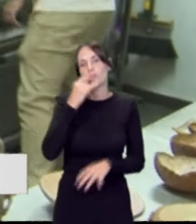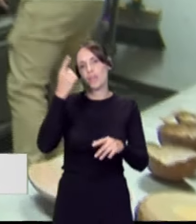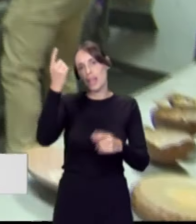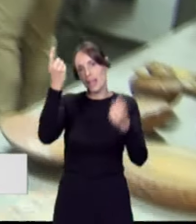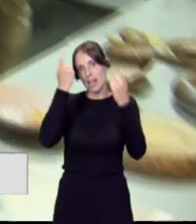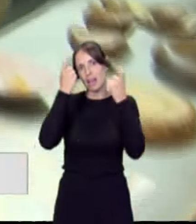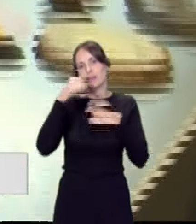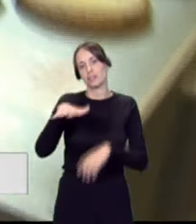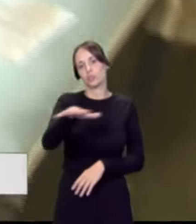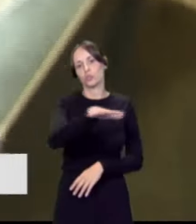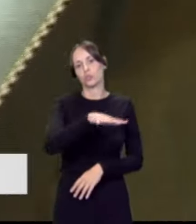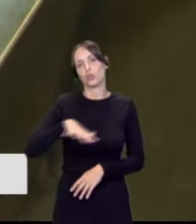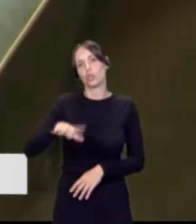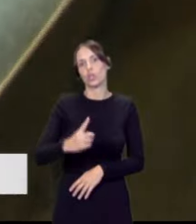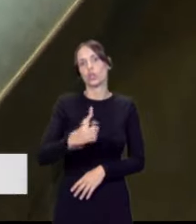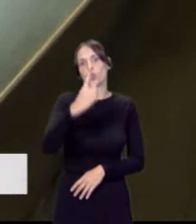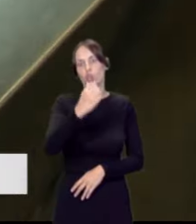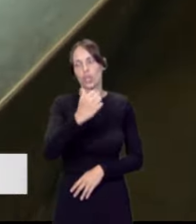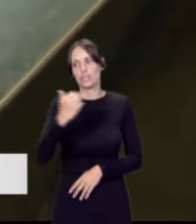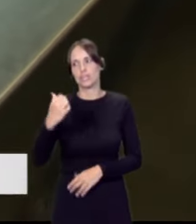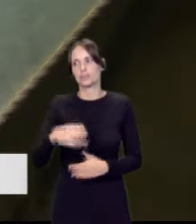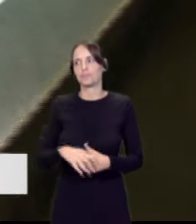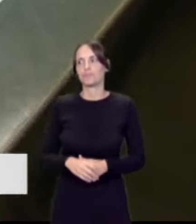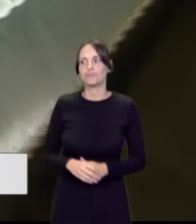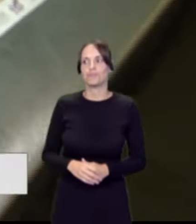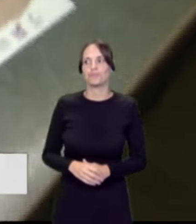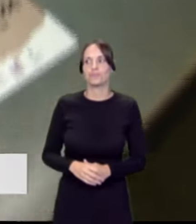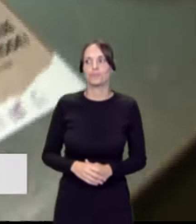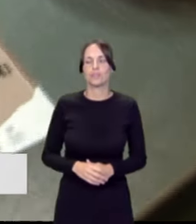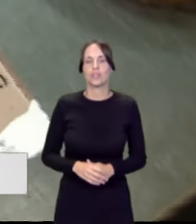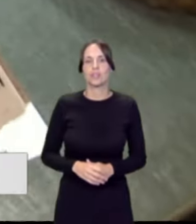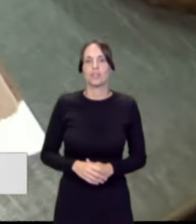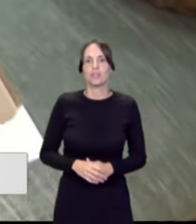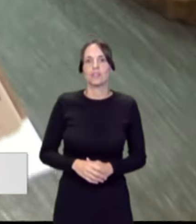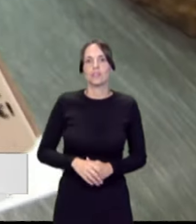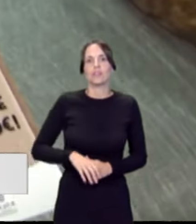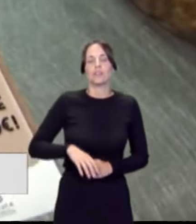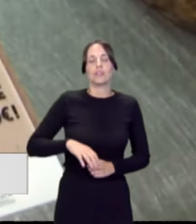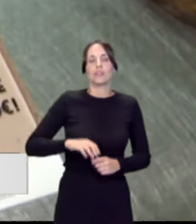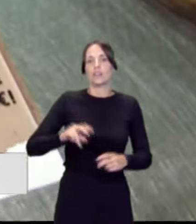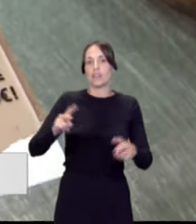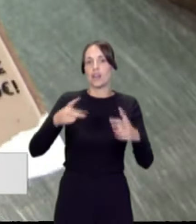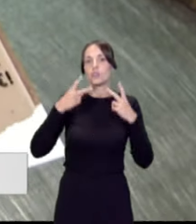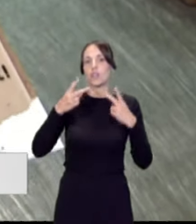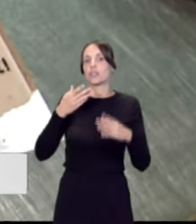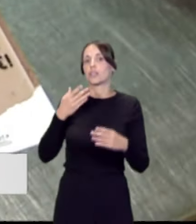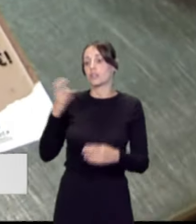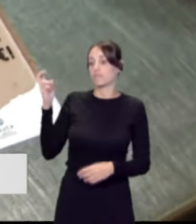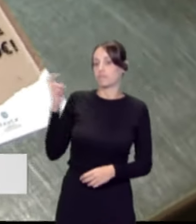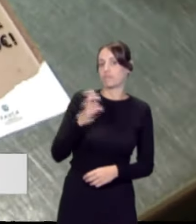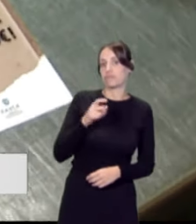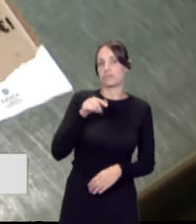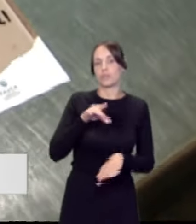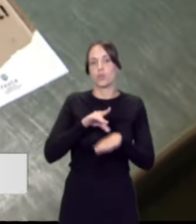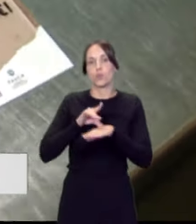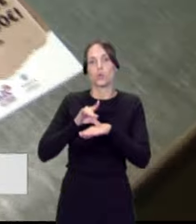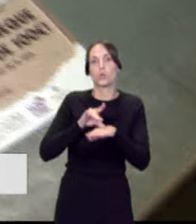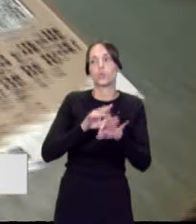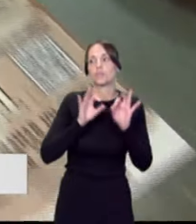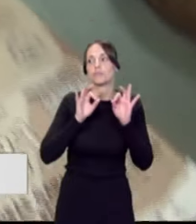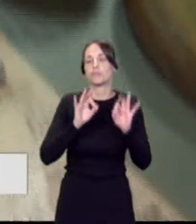la comarca del Nordeste. Nos hemos querido acercar a uno de los establecimientos que forman parte de esa ruta, concretamente el restaurante